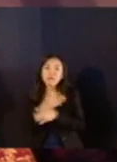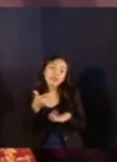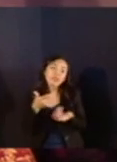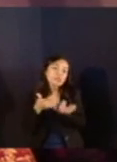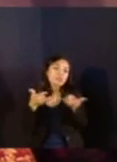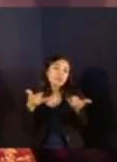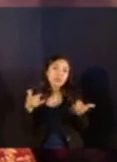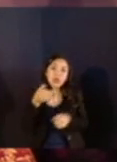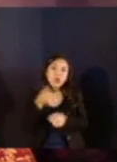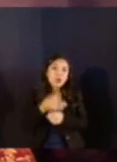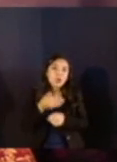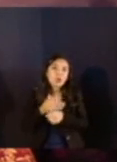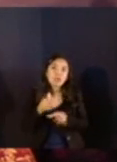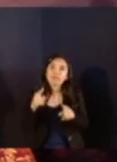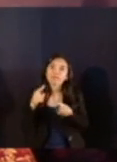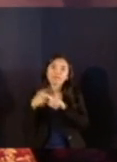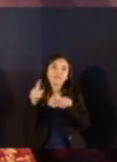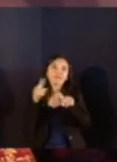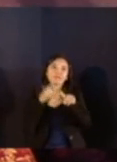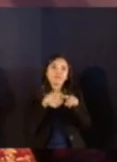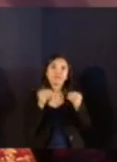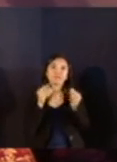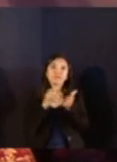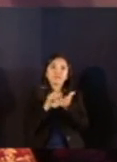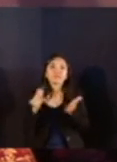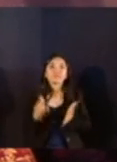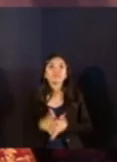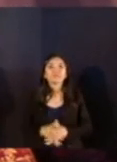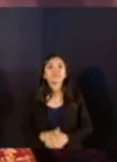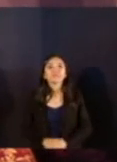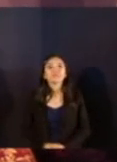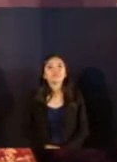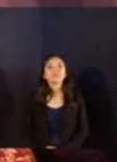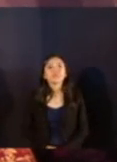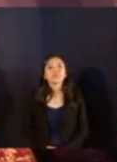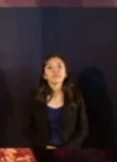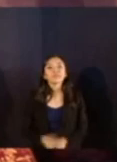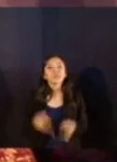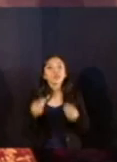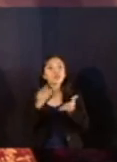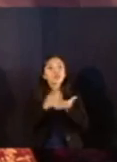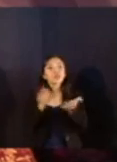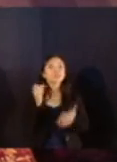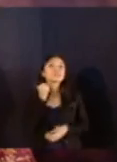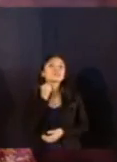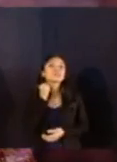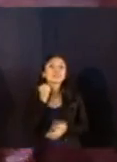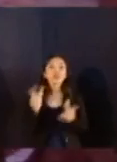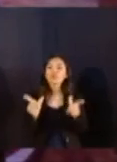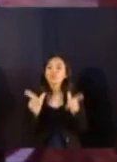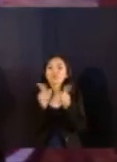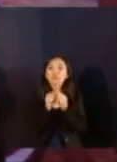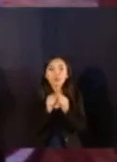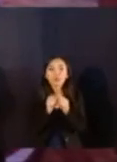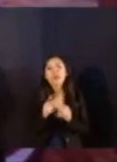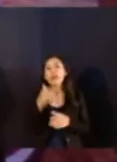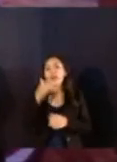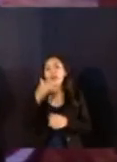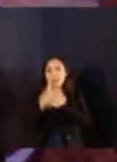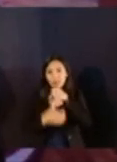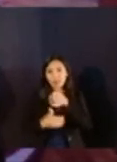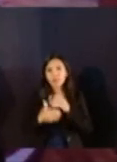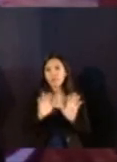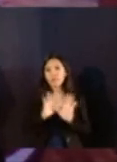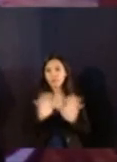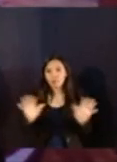vivimos. Gracias, muchas gracias. Muchas gracias, senador. Con eso vamos a dar por terminado este espacio.